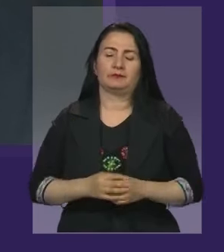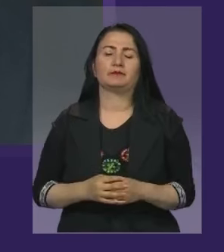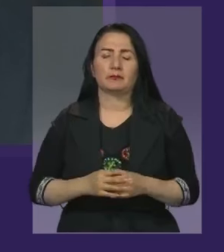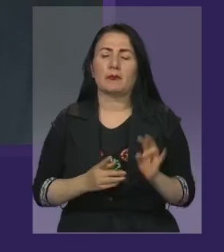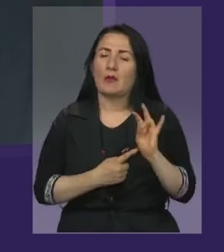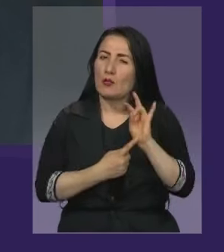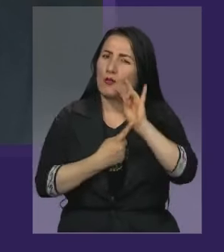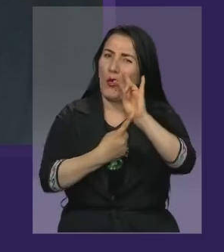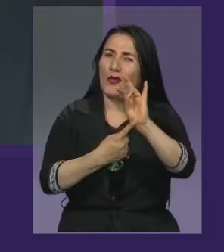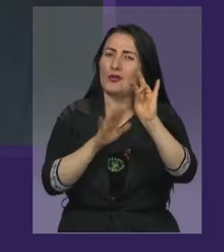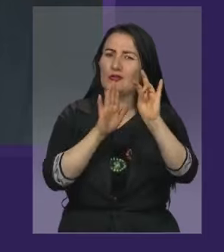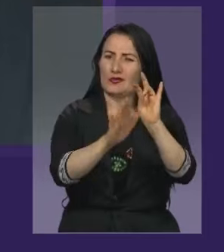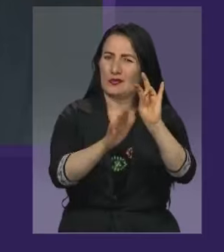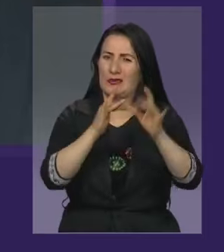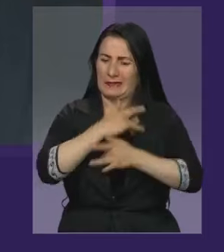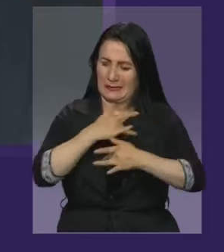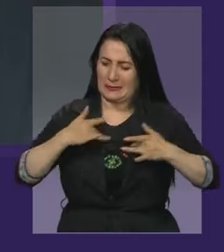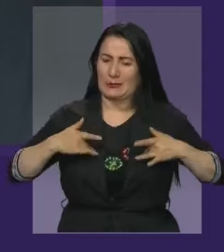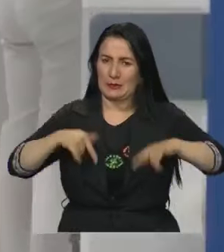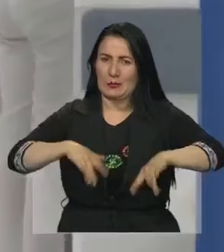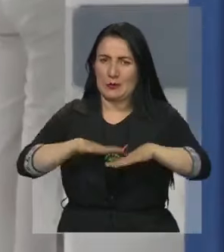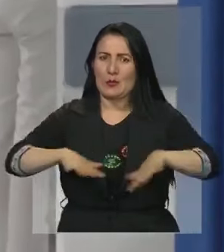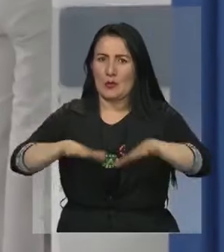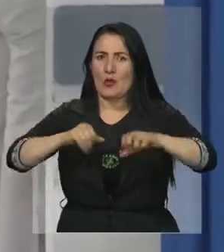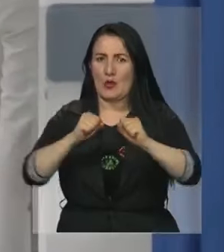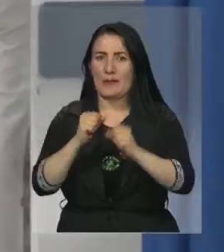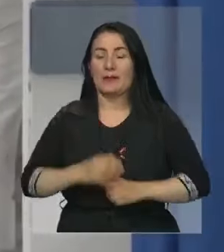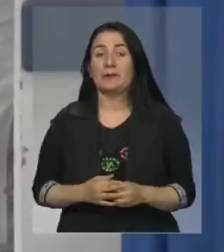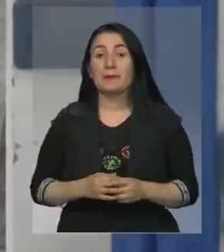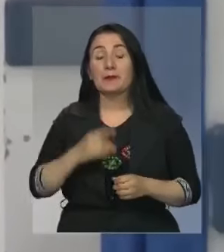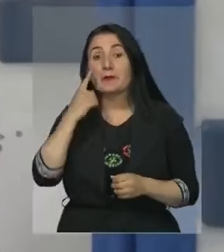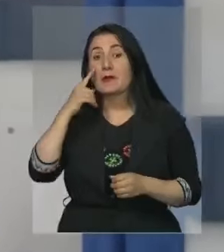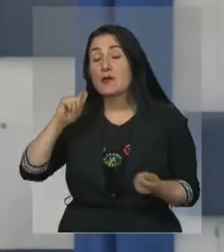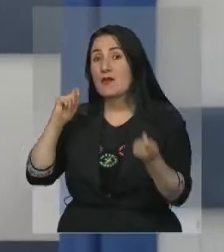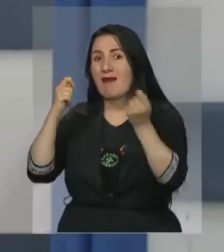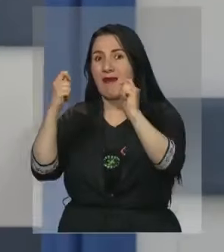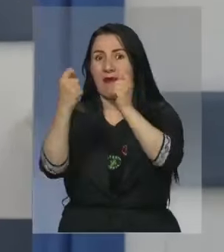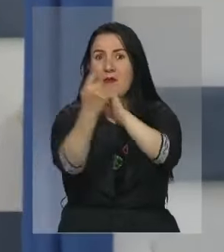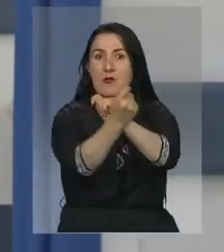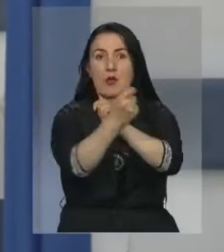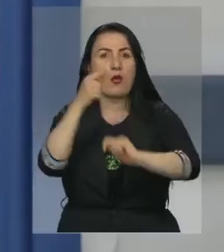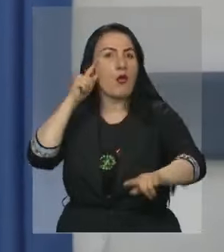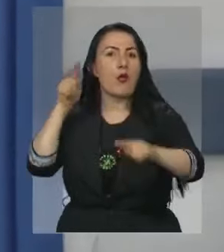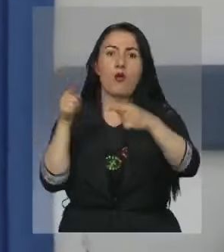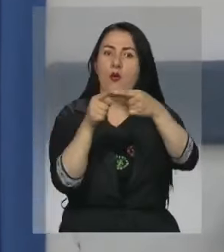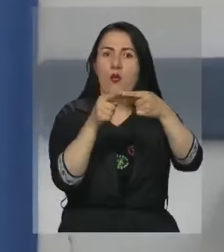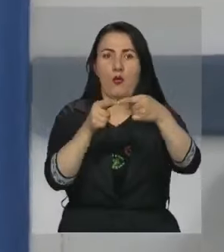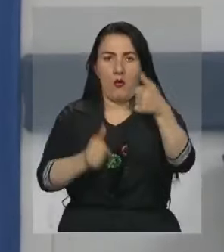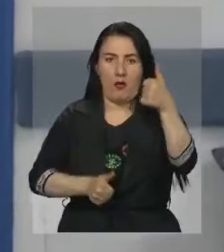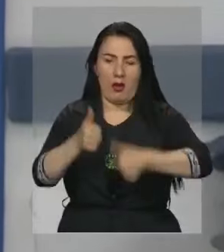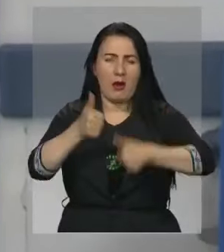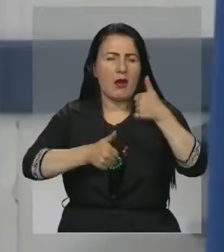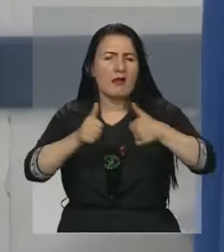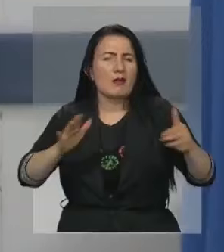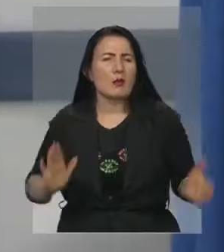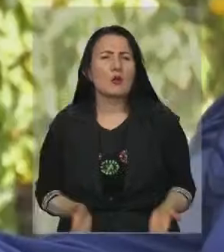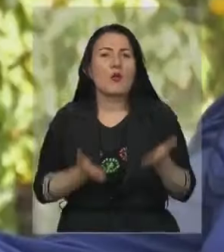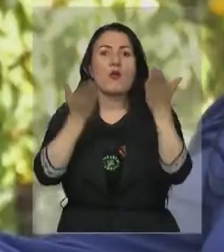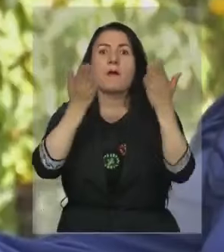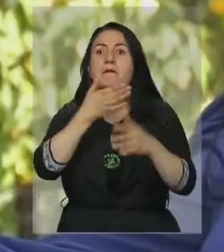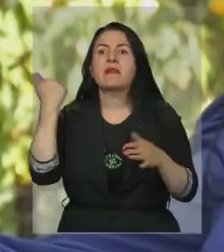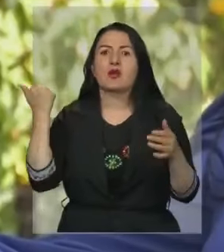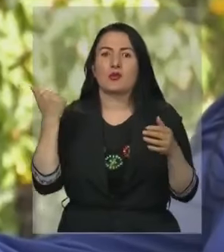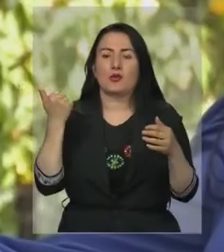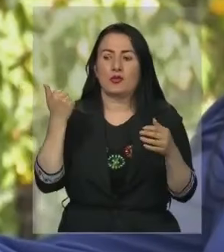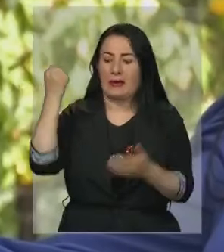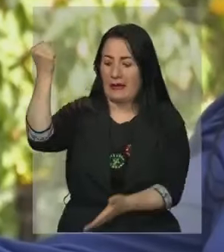modelo de atención de salud en Bogotá. Dentro de los cambios se plantea el giro directo. ¿Qué pretende eso? Generarle un mayor flujo